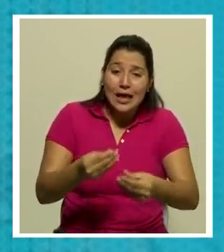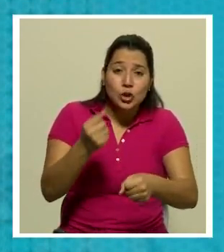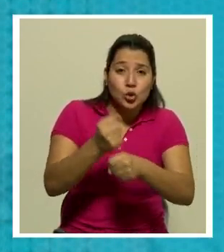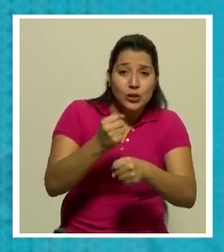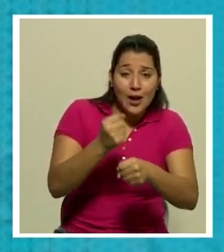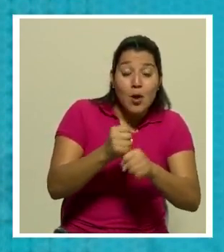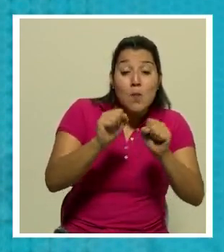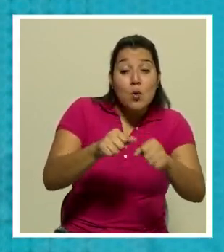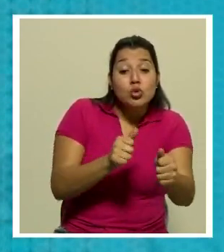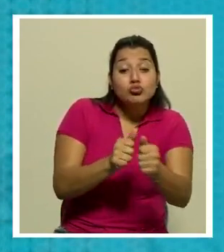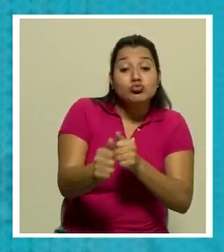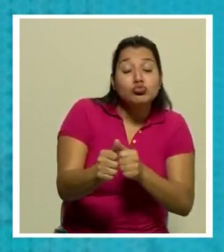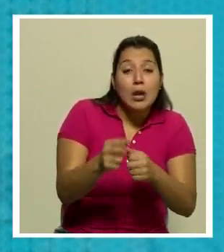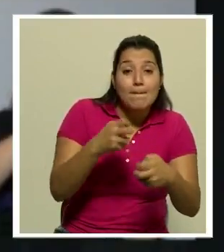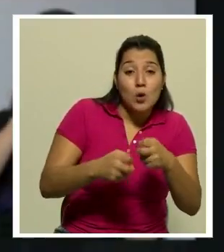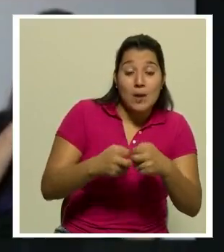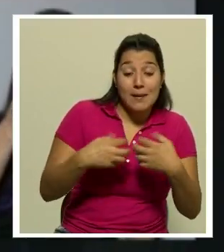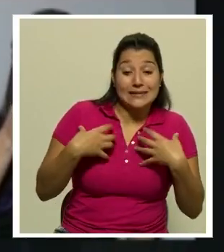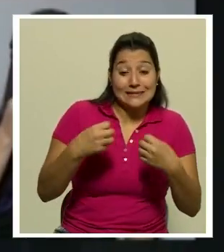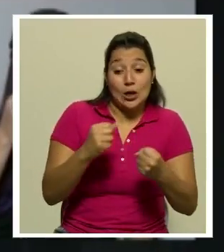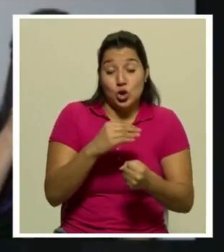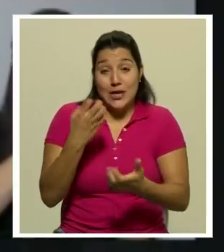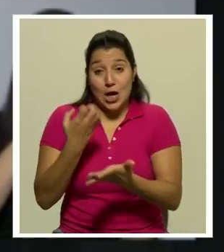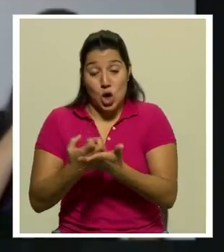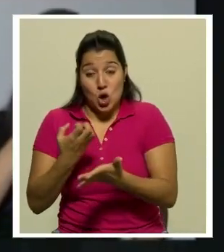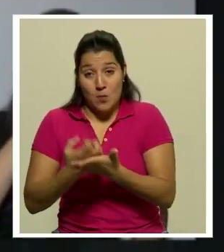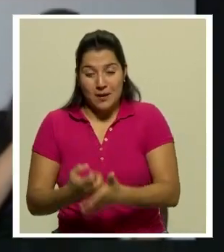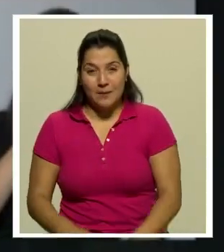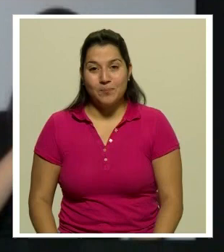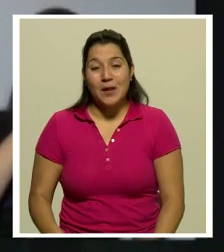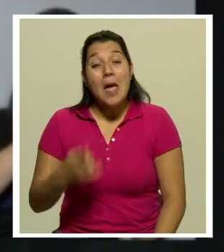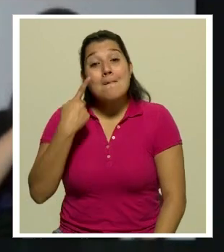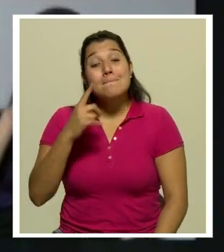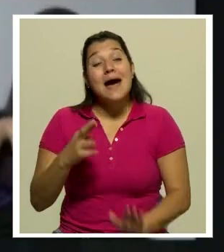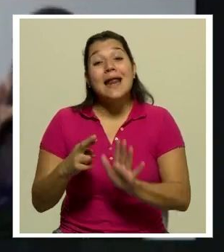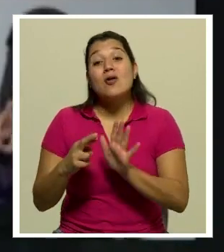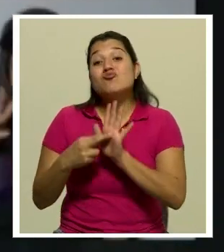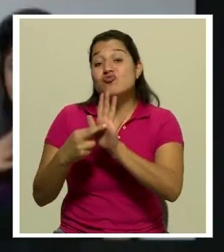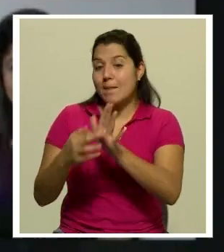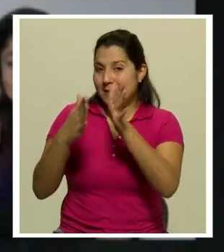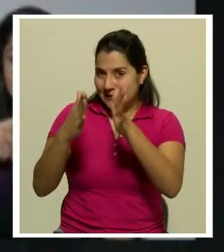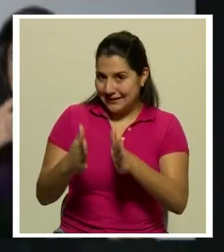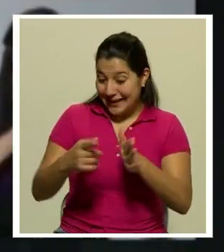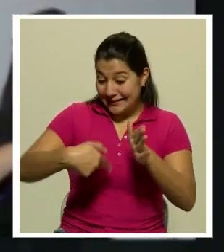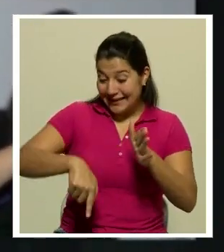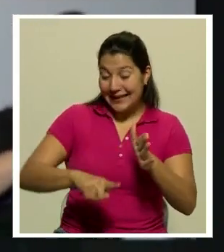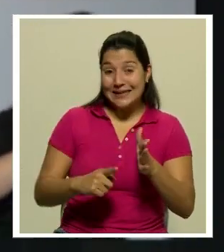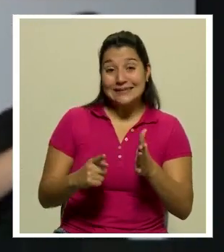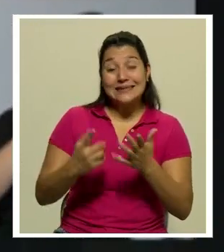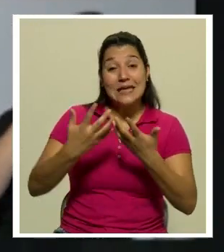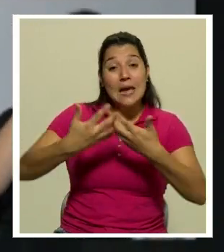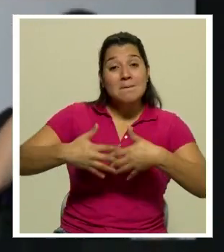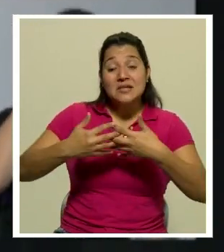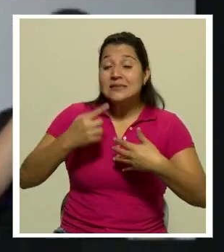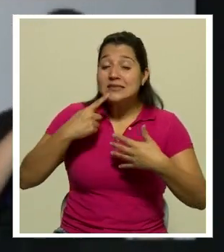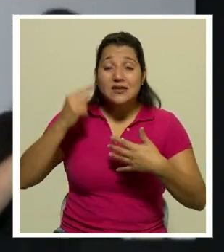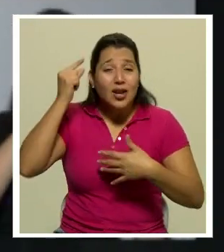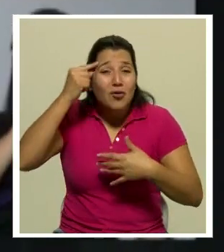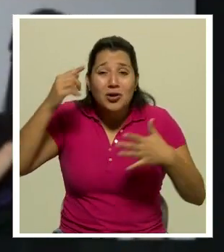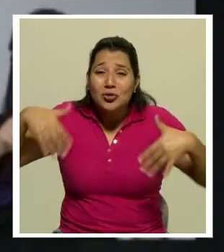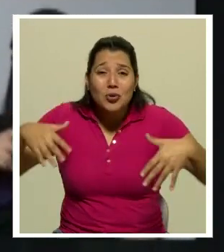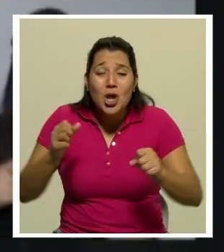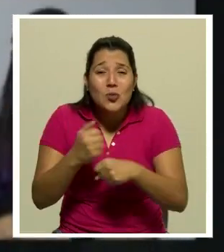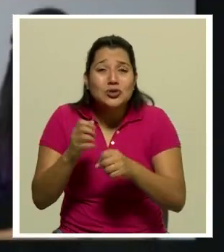crisis sanitaria y económica. Para los representantes de las cámaras, el gobierno no ha realizado acciones concretas para rebajar